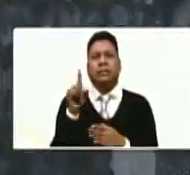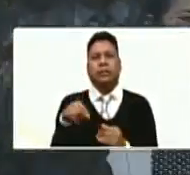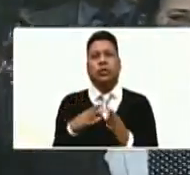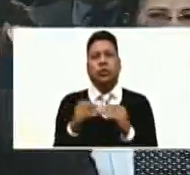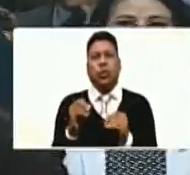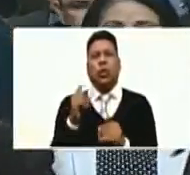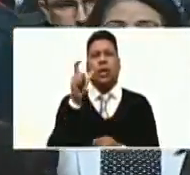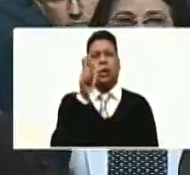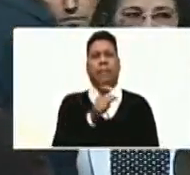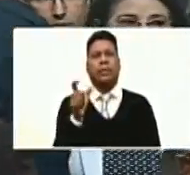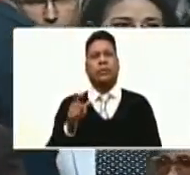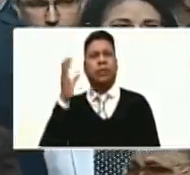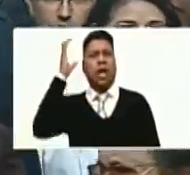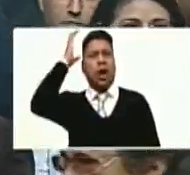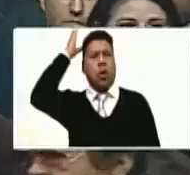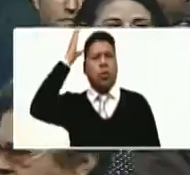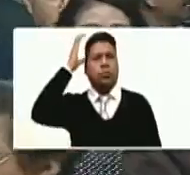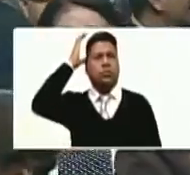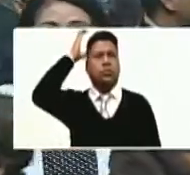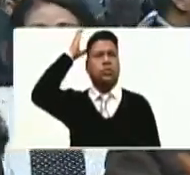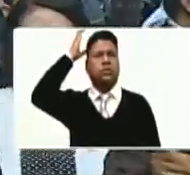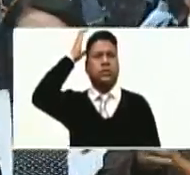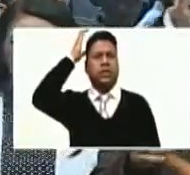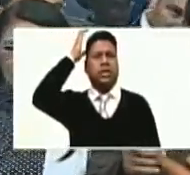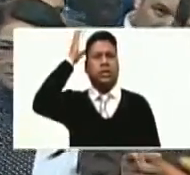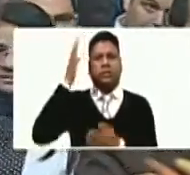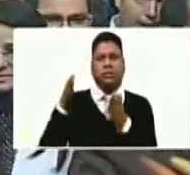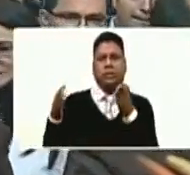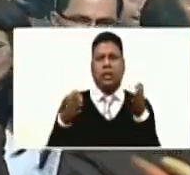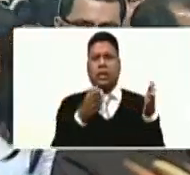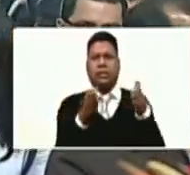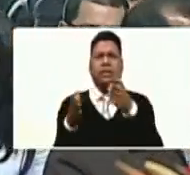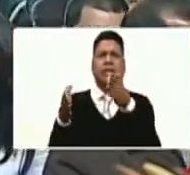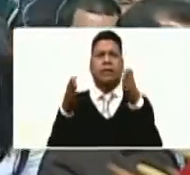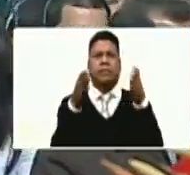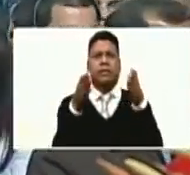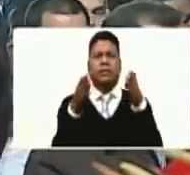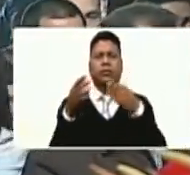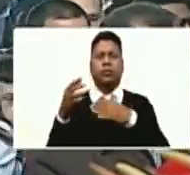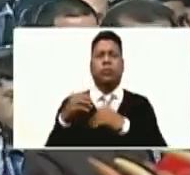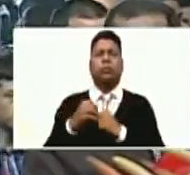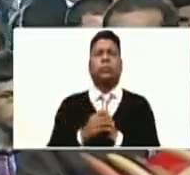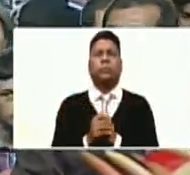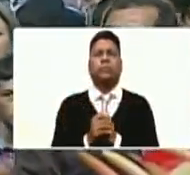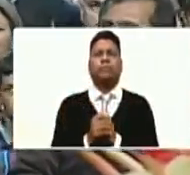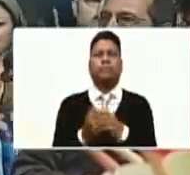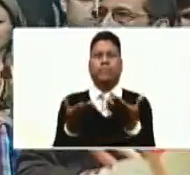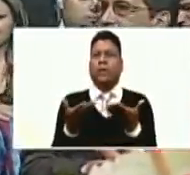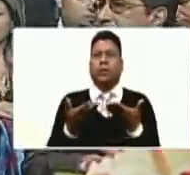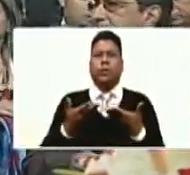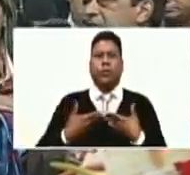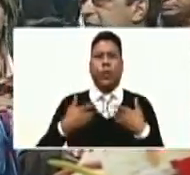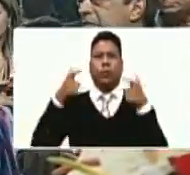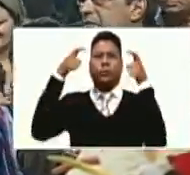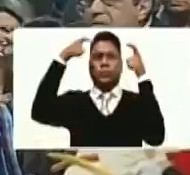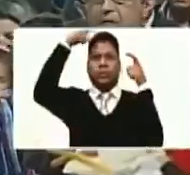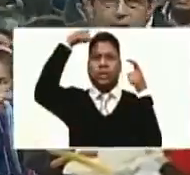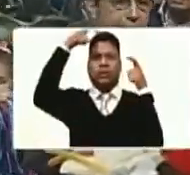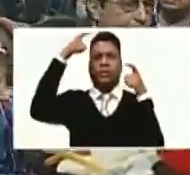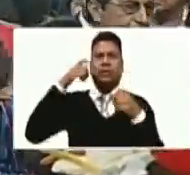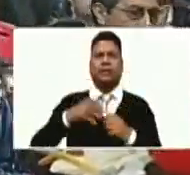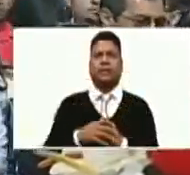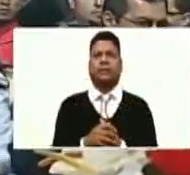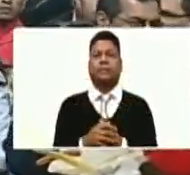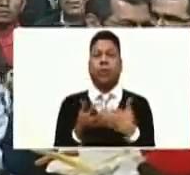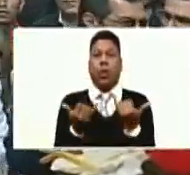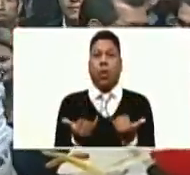conscientes y estamos seguros que el camino es el que estamos siguiendo, es el camino que nos dio nuestro comandante eterno y supremo, Hugo Chávez.